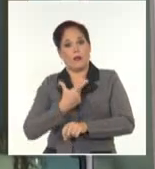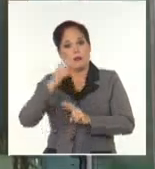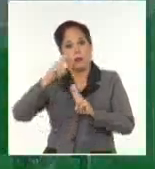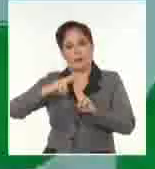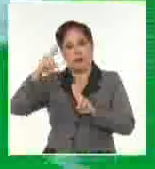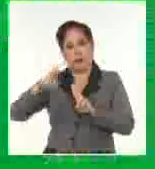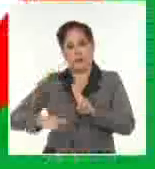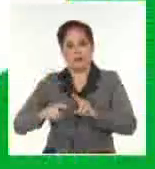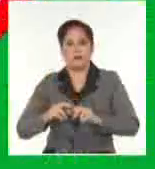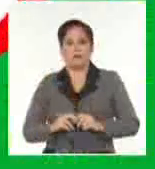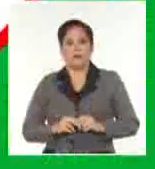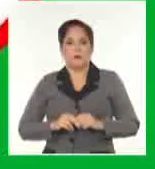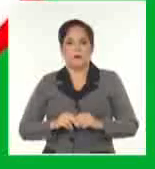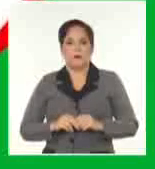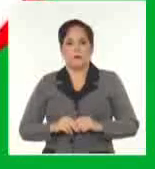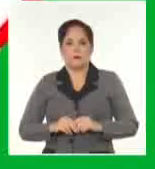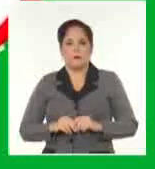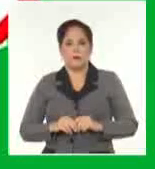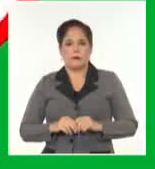cubanas.